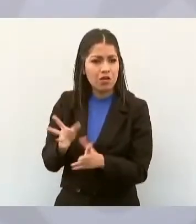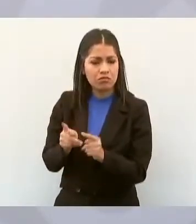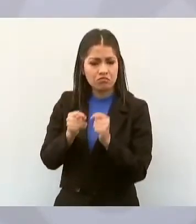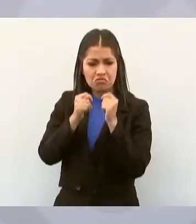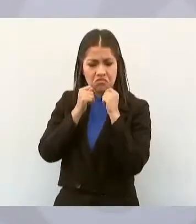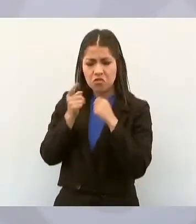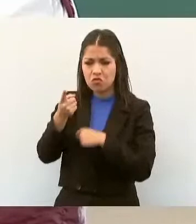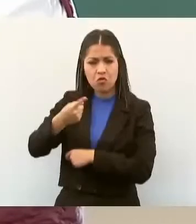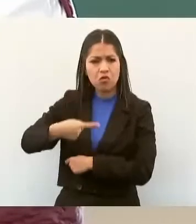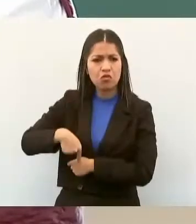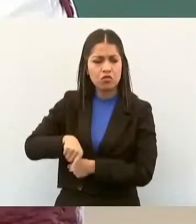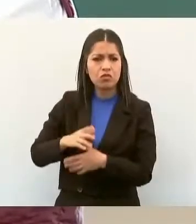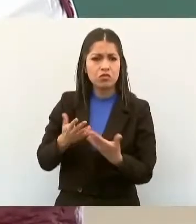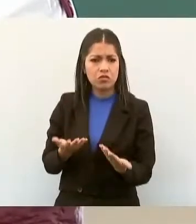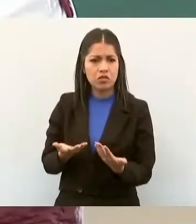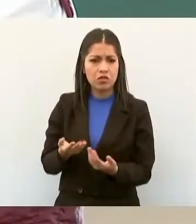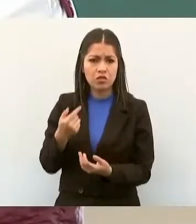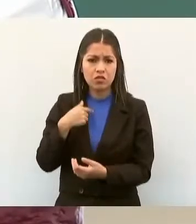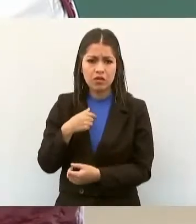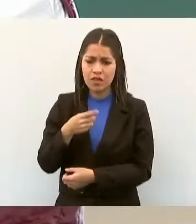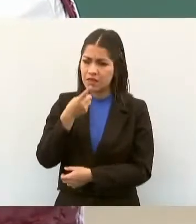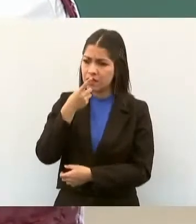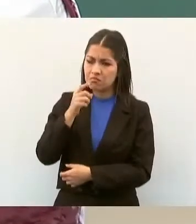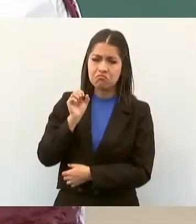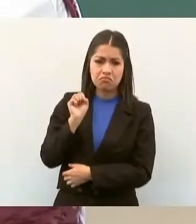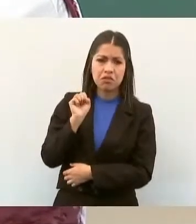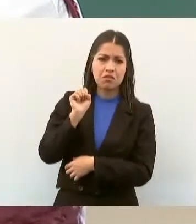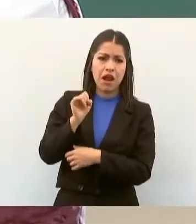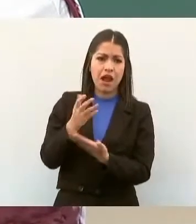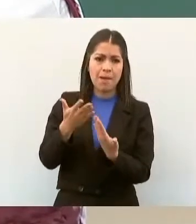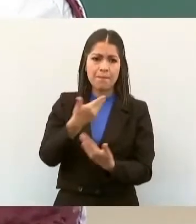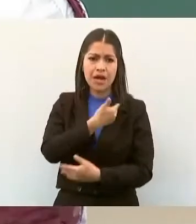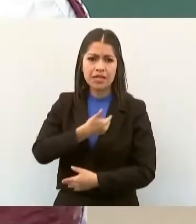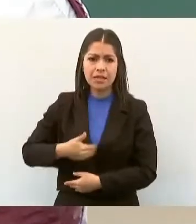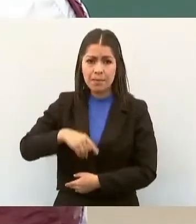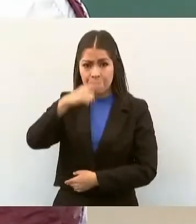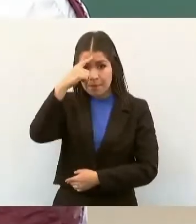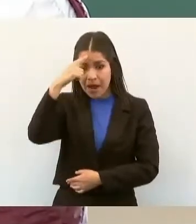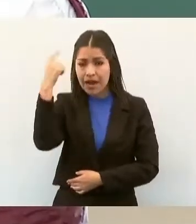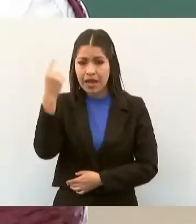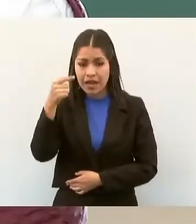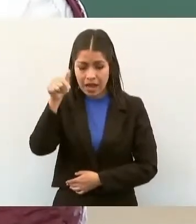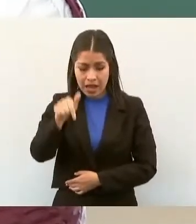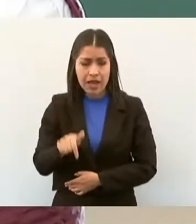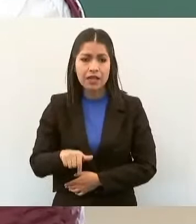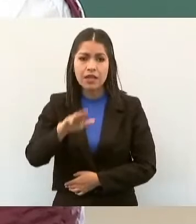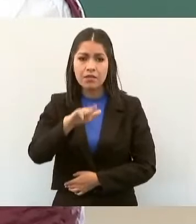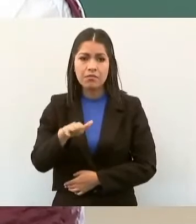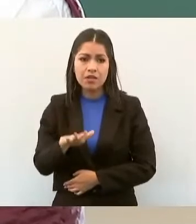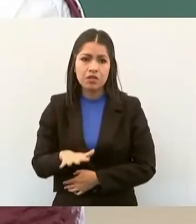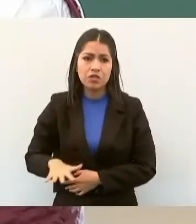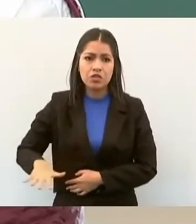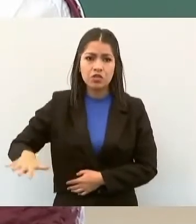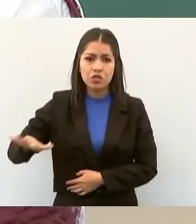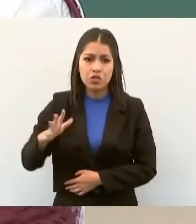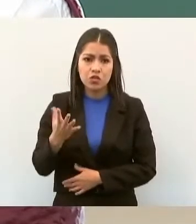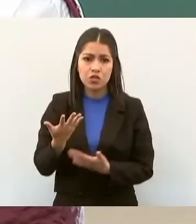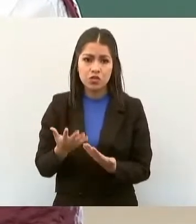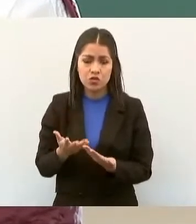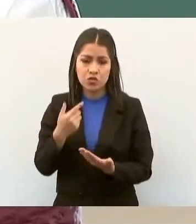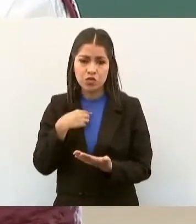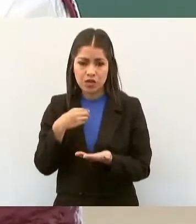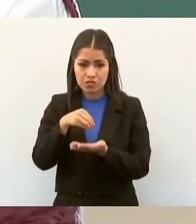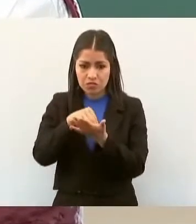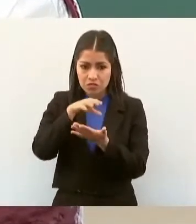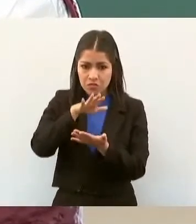le dijimos que sí al presidente de la República para implementar en Michoacán el programa